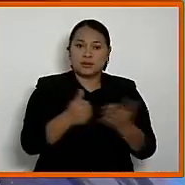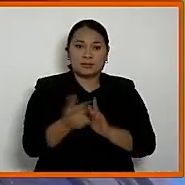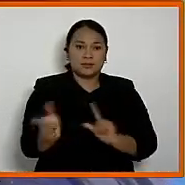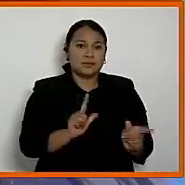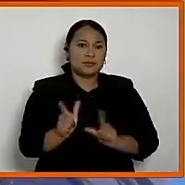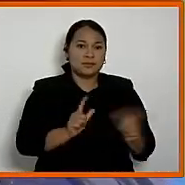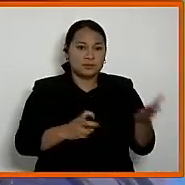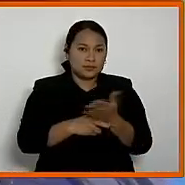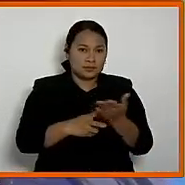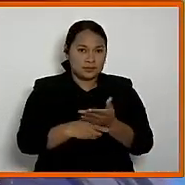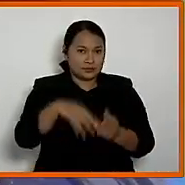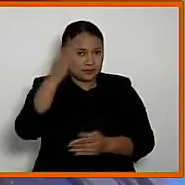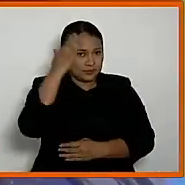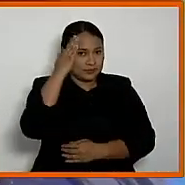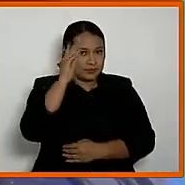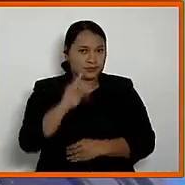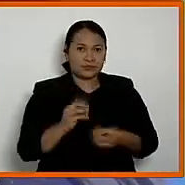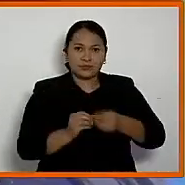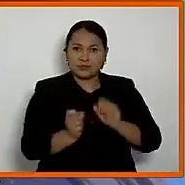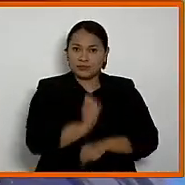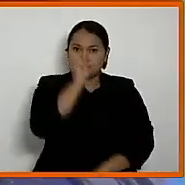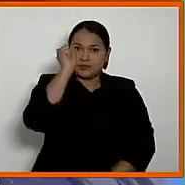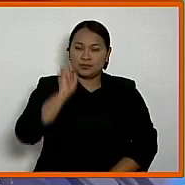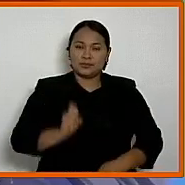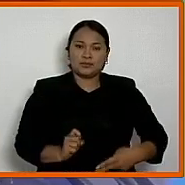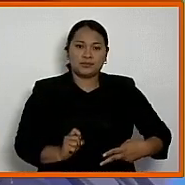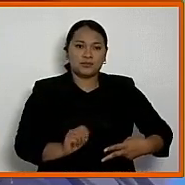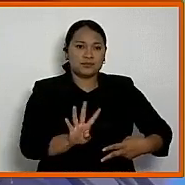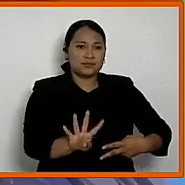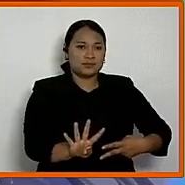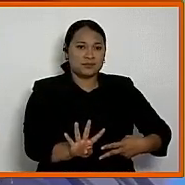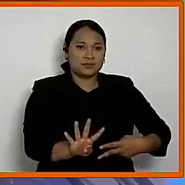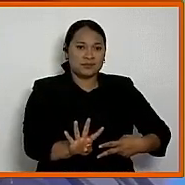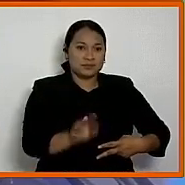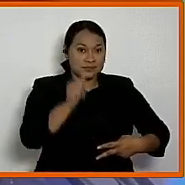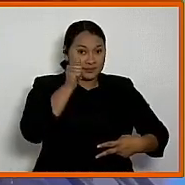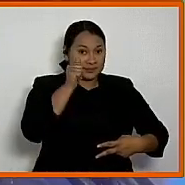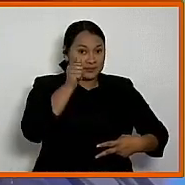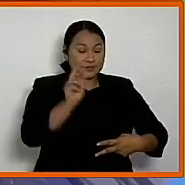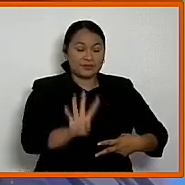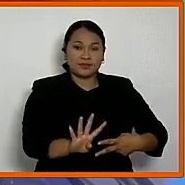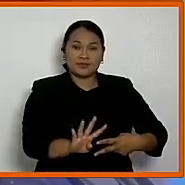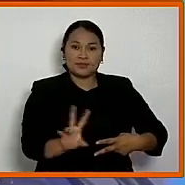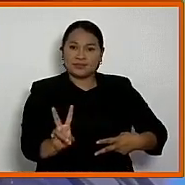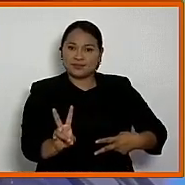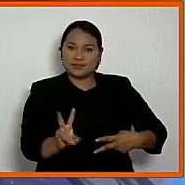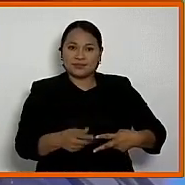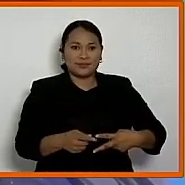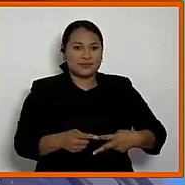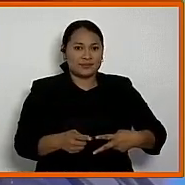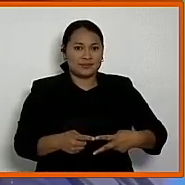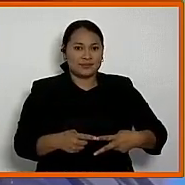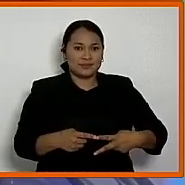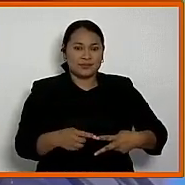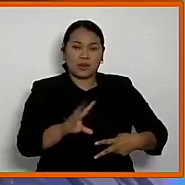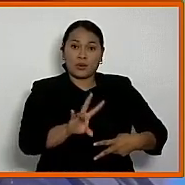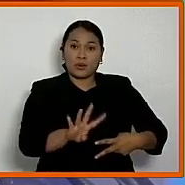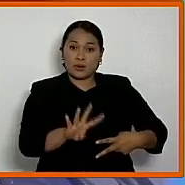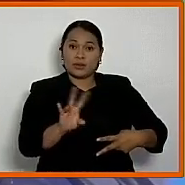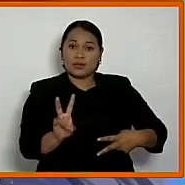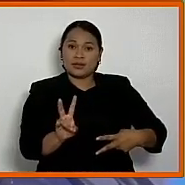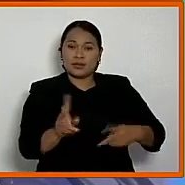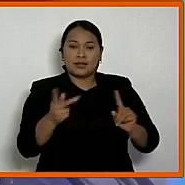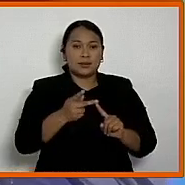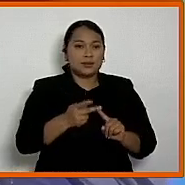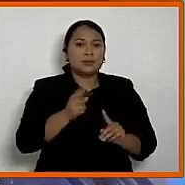mano porque se viene su primer dígito y este es el 4. Segundo dígito, atentos. Este es el 7. Primer número ganador es el 47 con